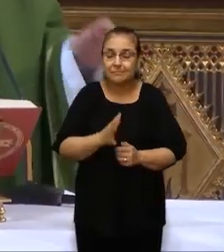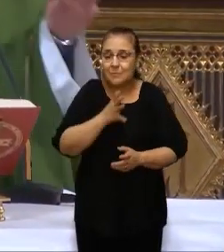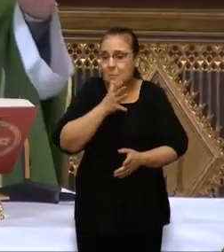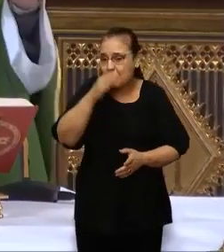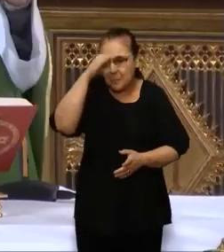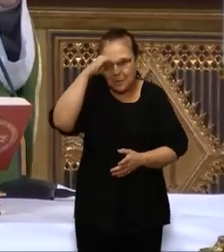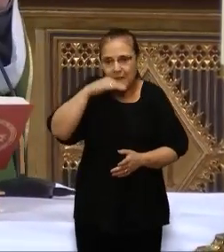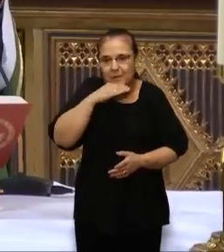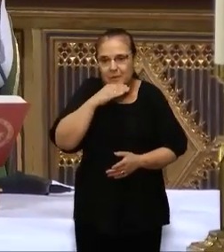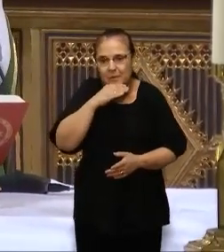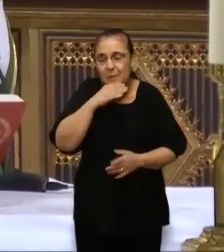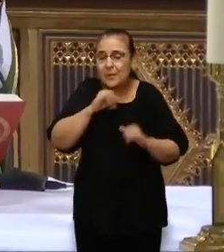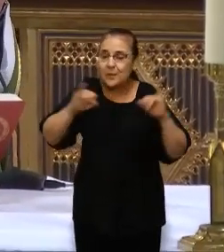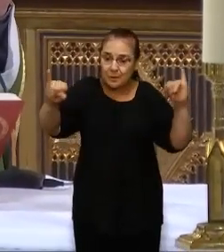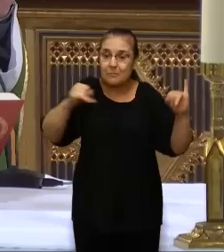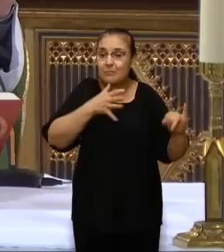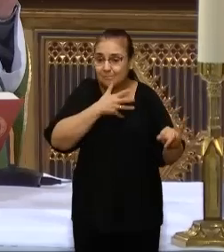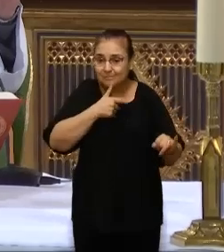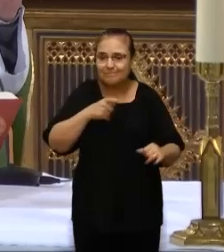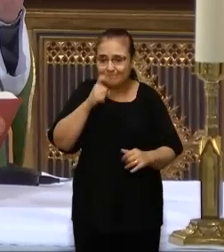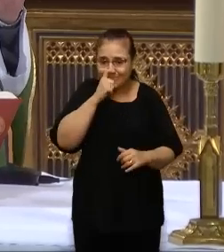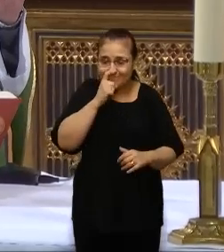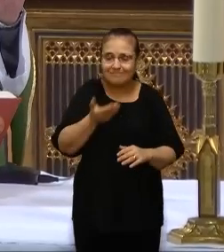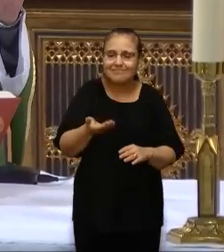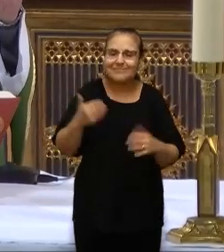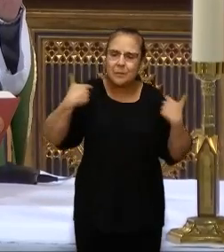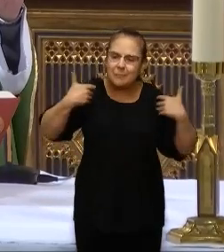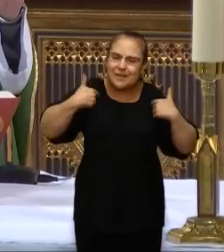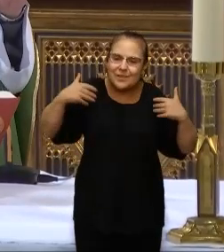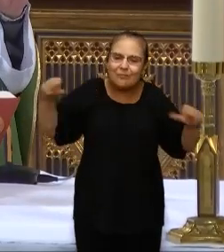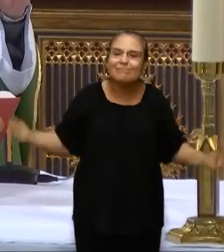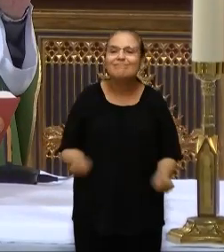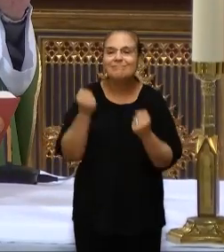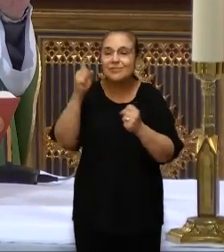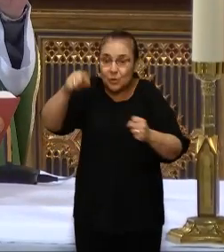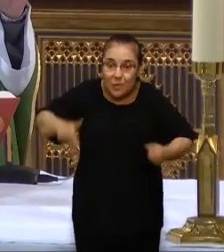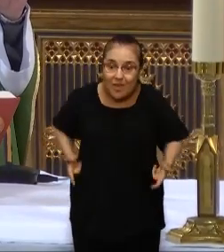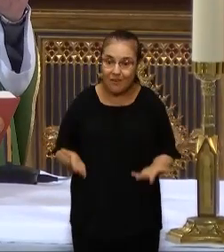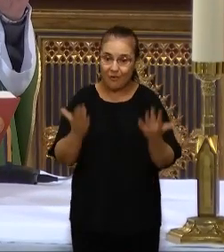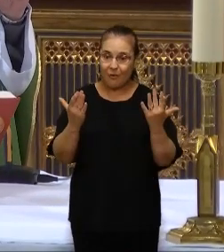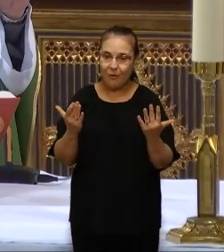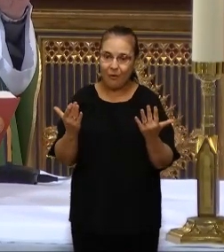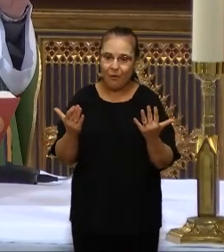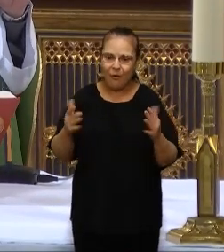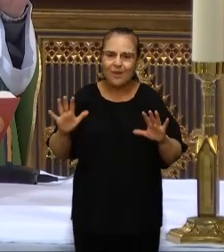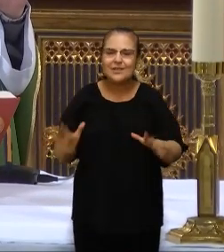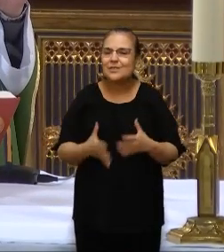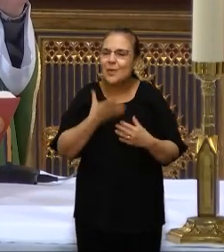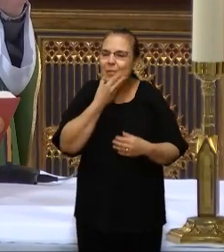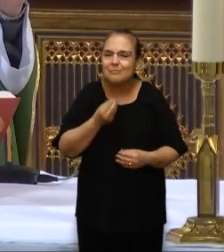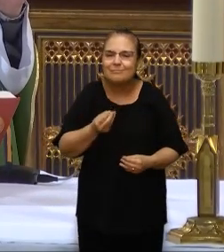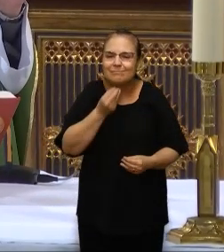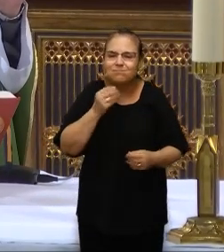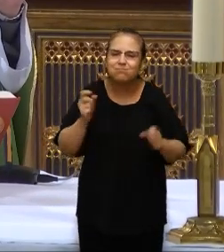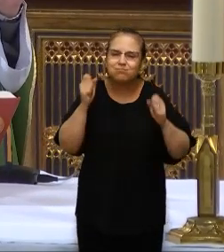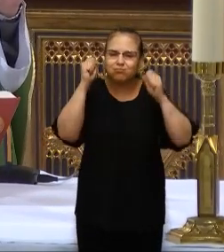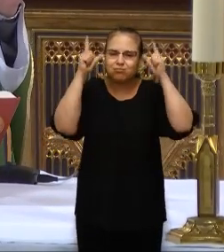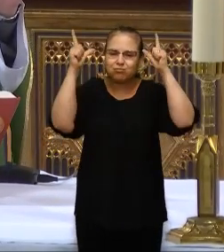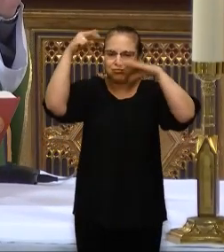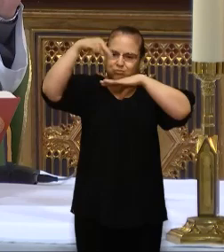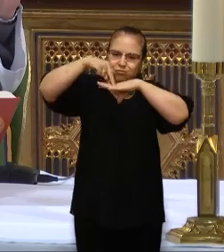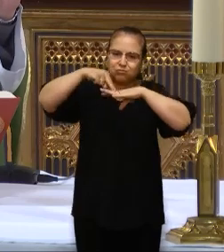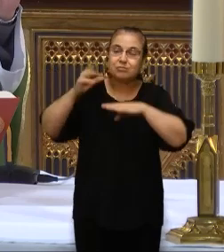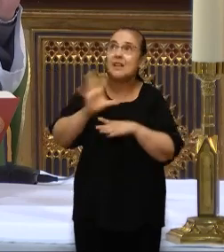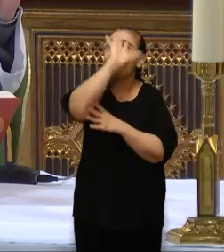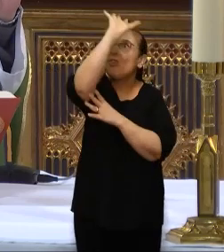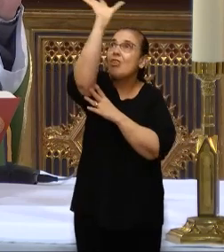Así pues, Padre, al celebrar ahora el memorial de la pasión salvadora de tu Hijo, de su admirable resurrección y ascensión al cielo